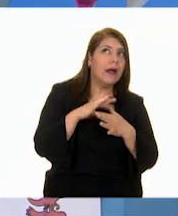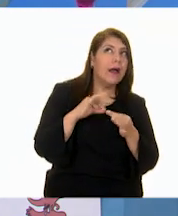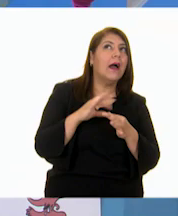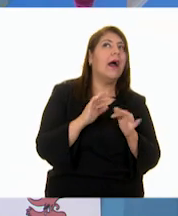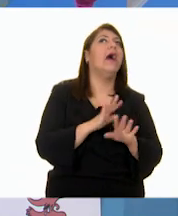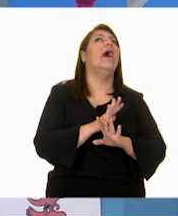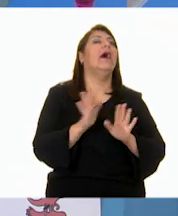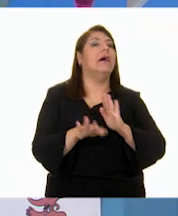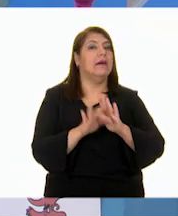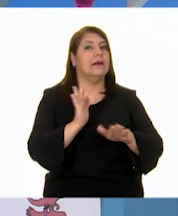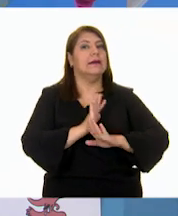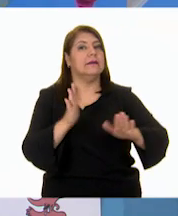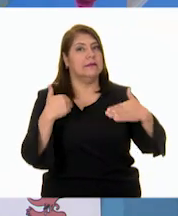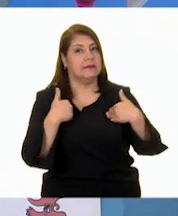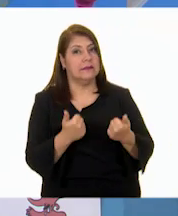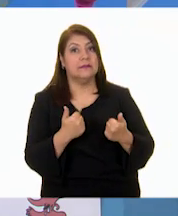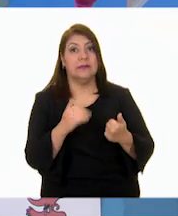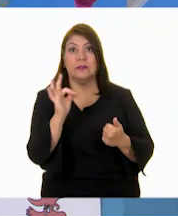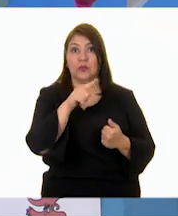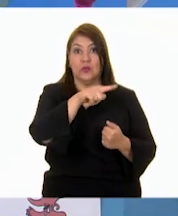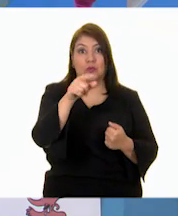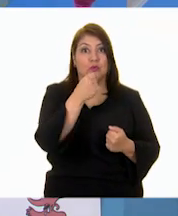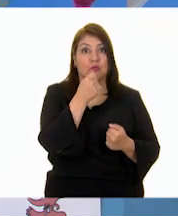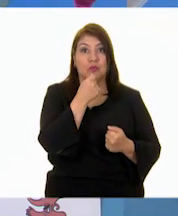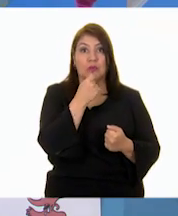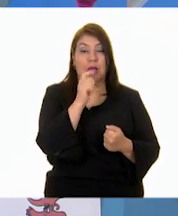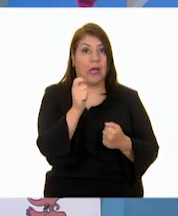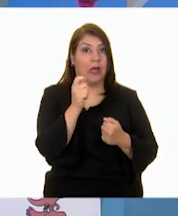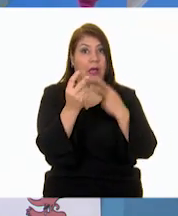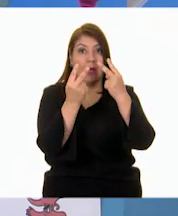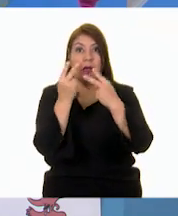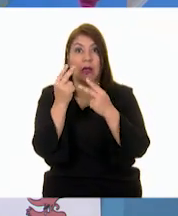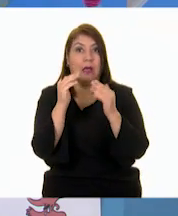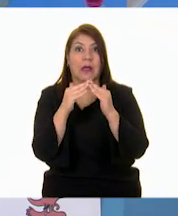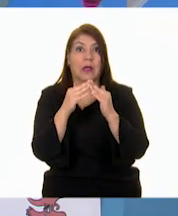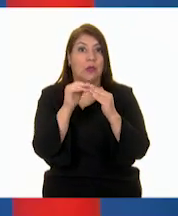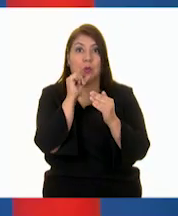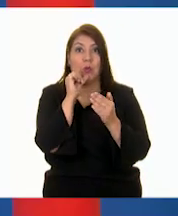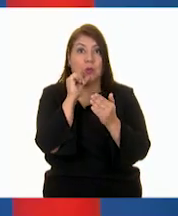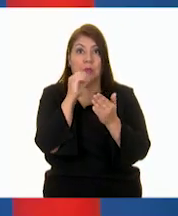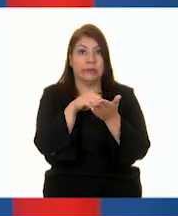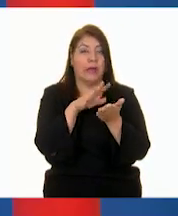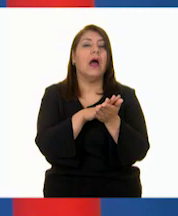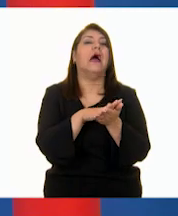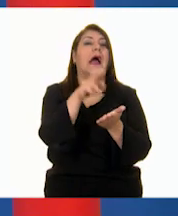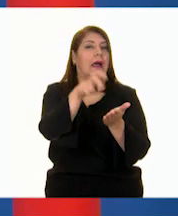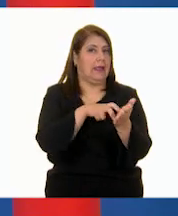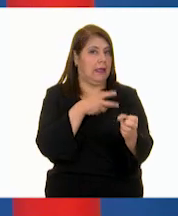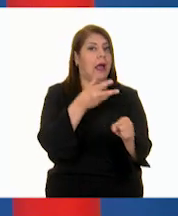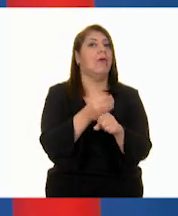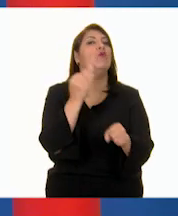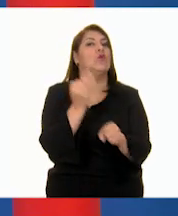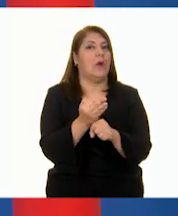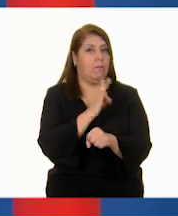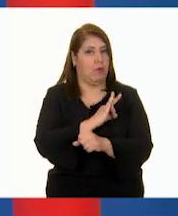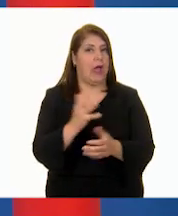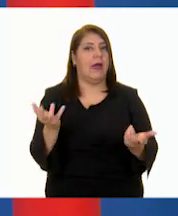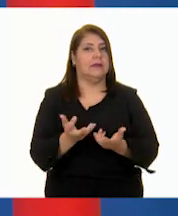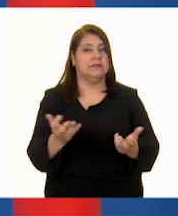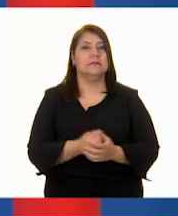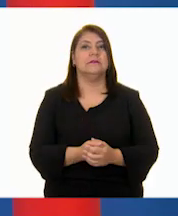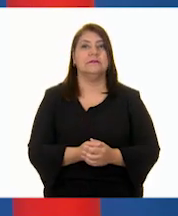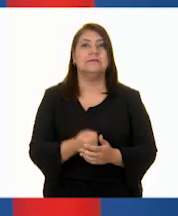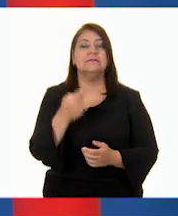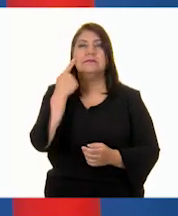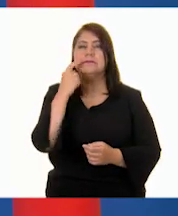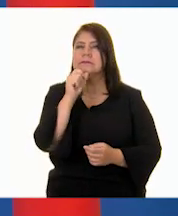requiere de él. Si en casa no lo hicieron, tomen nota, es momento de corregirlo. Y luego, maestro Francisco, como lo